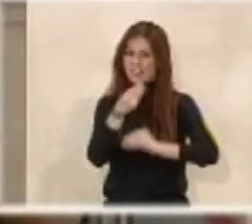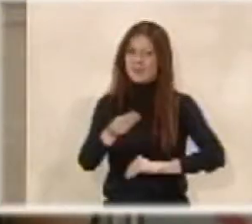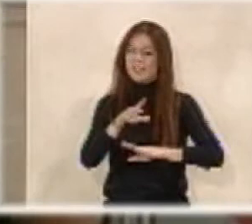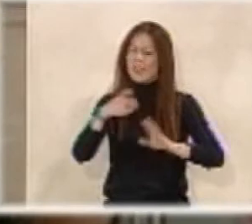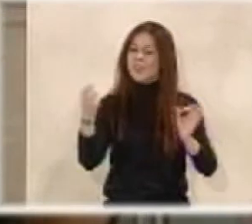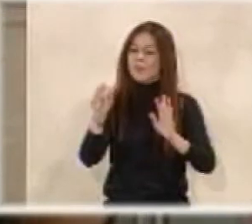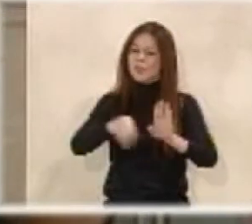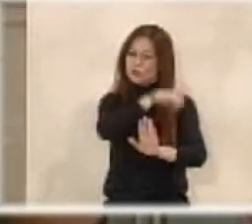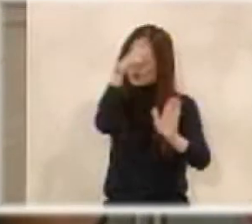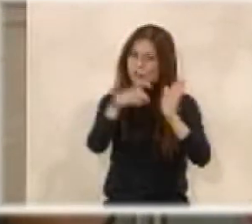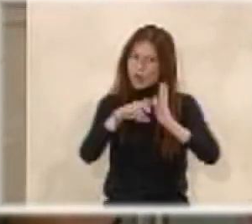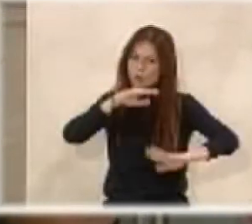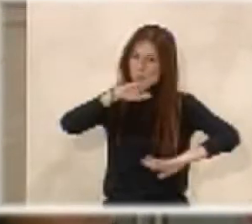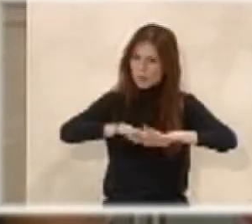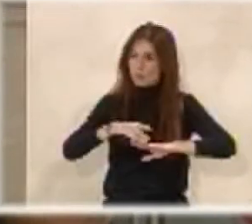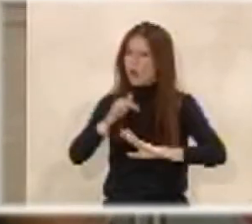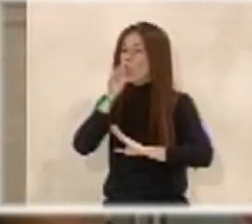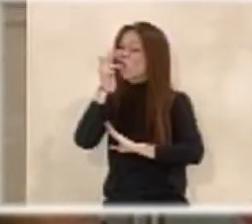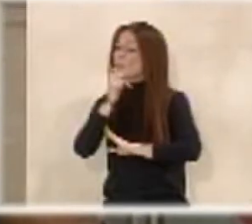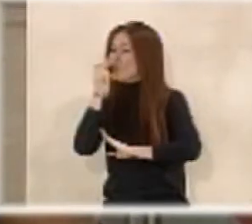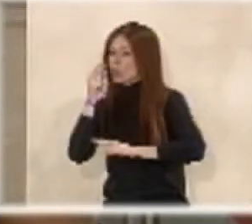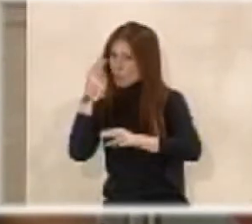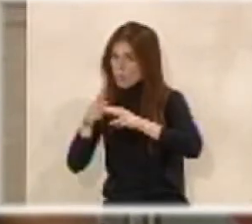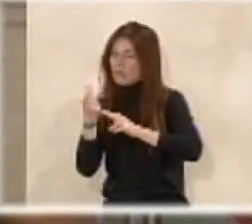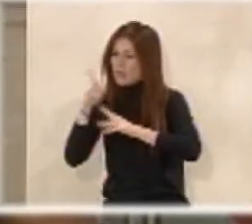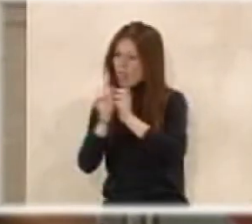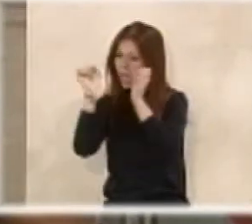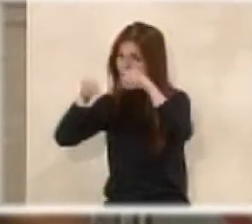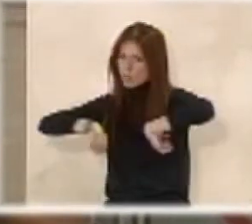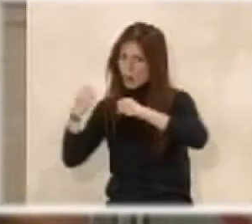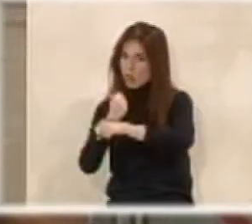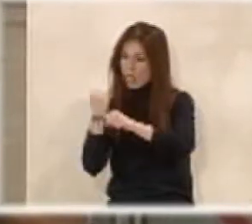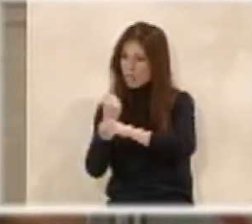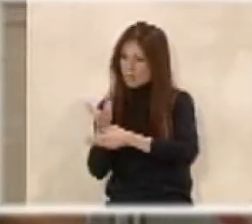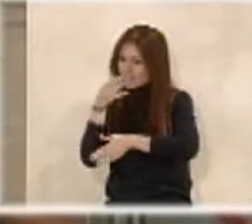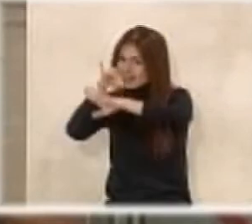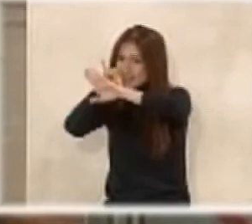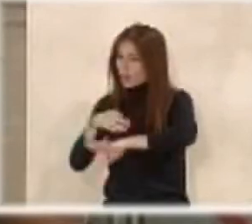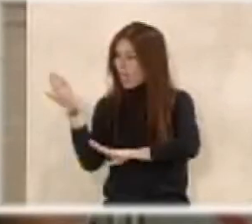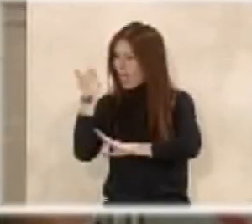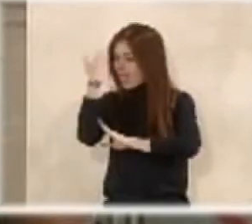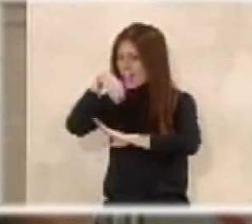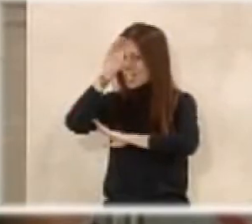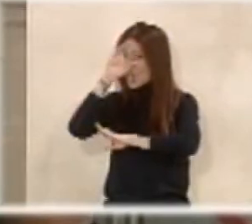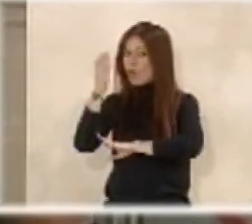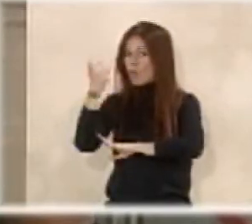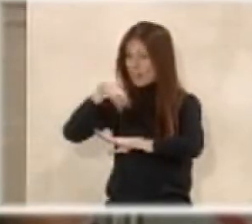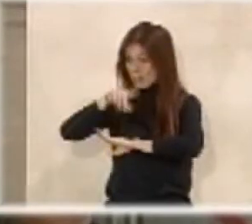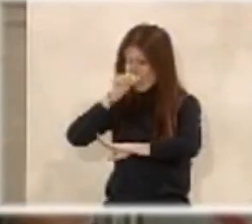total cumplimiento tanto del compromiso político como del acuerdo laboral que garantizaba que en enero de